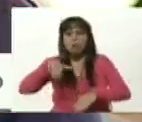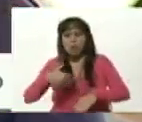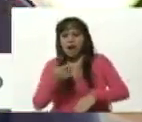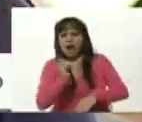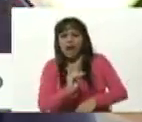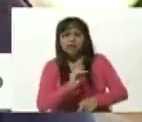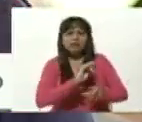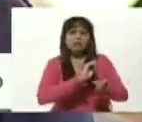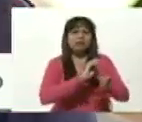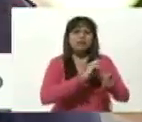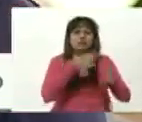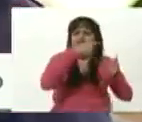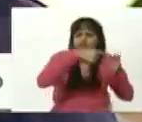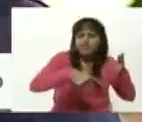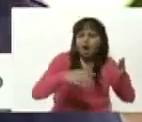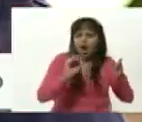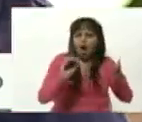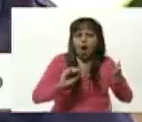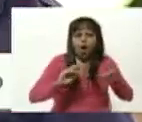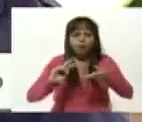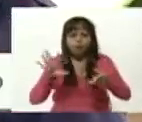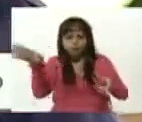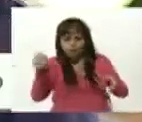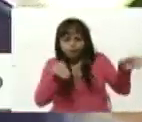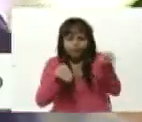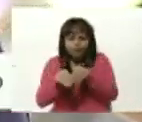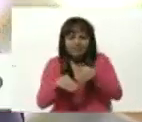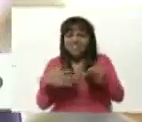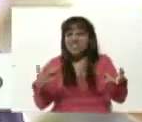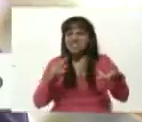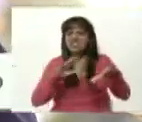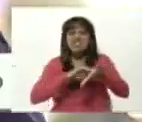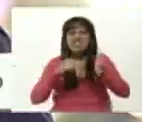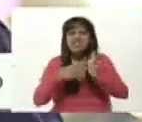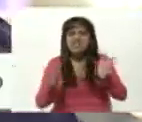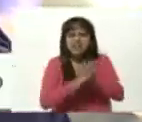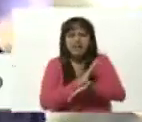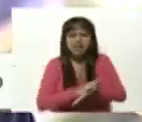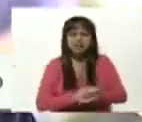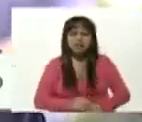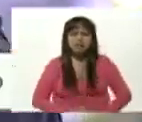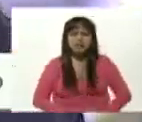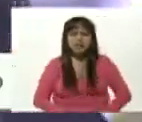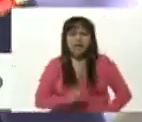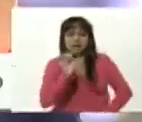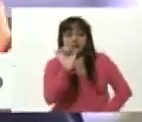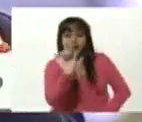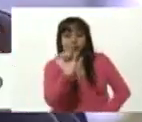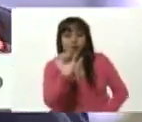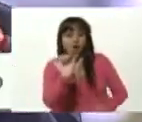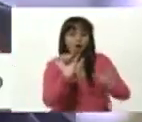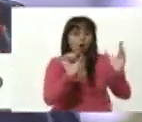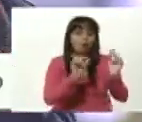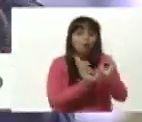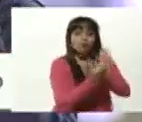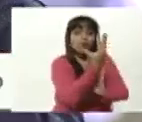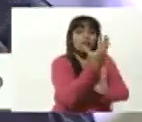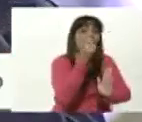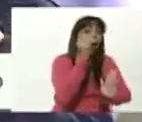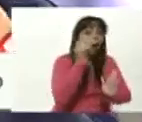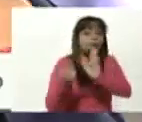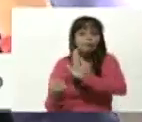o puede ser híbrida. Una semilla híbrida es producto del cruzamiento de un macho con una hembra que